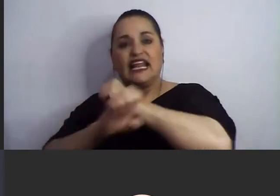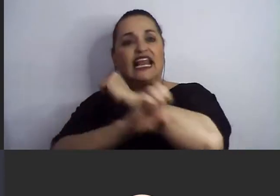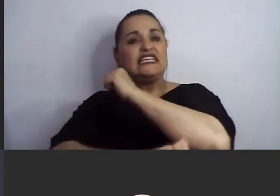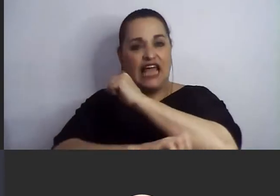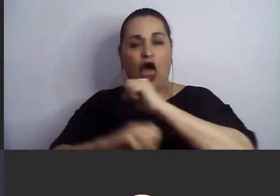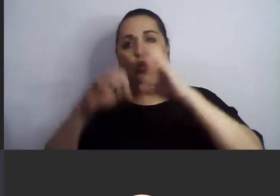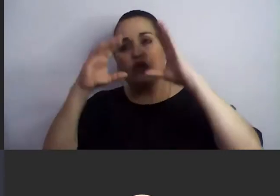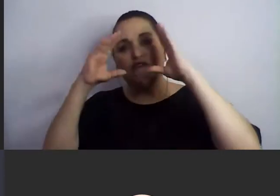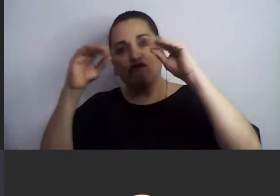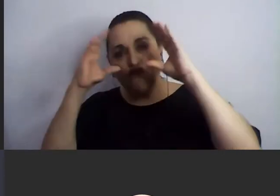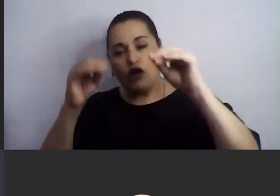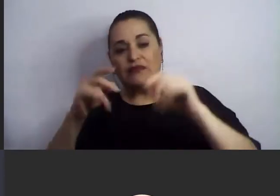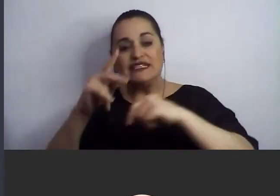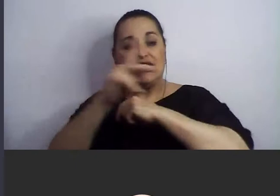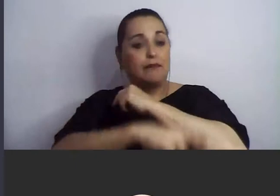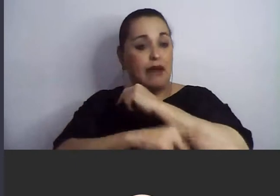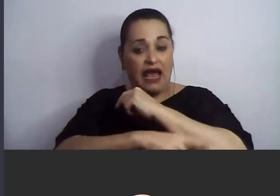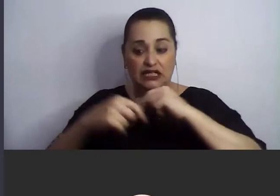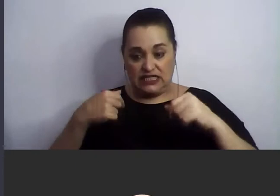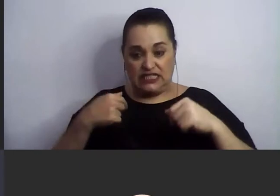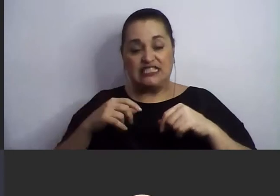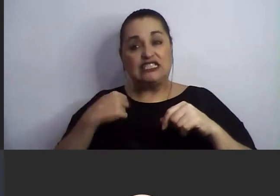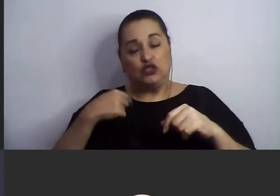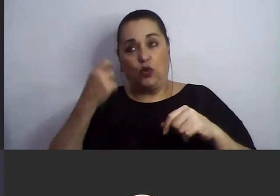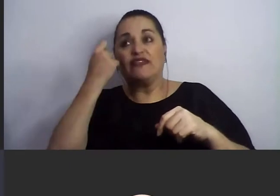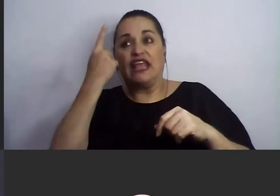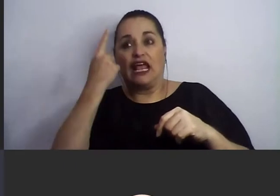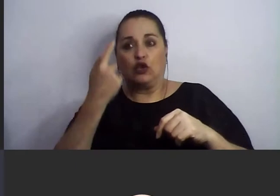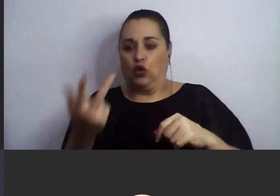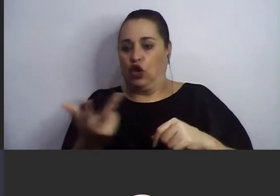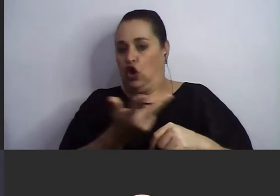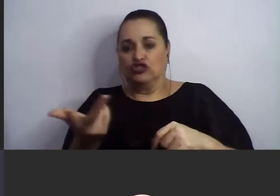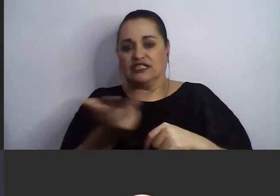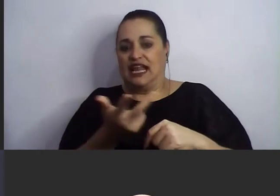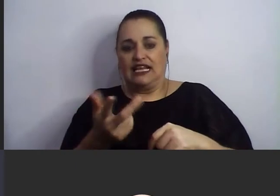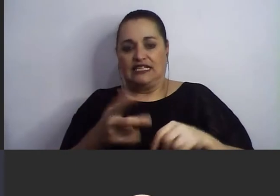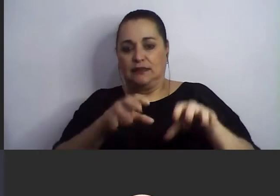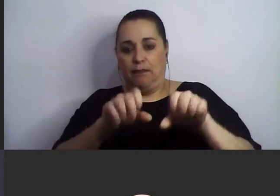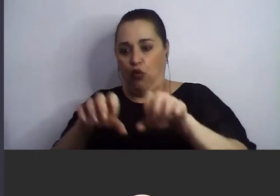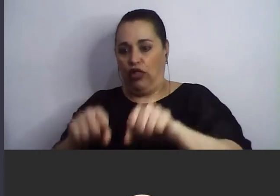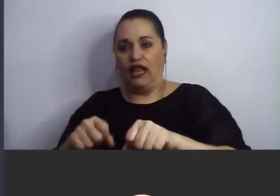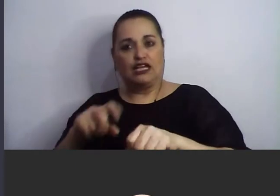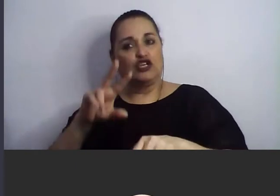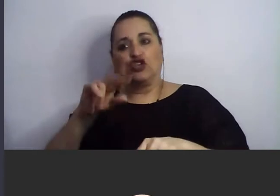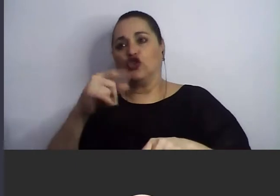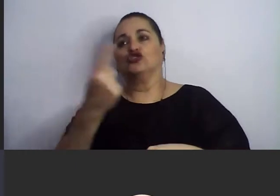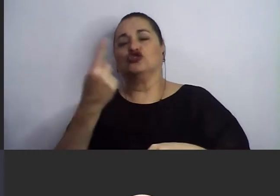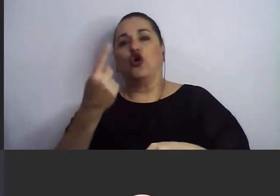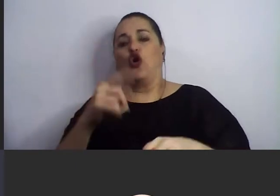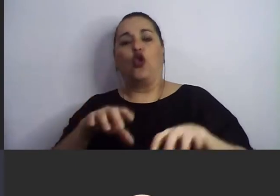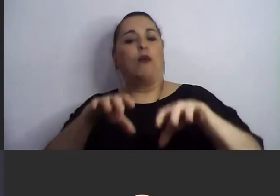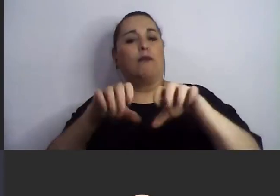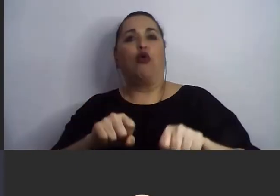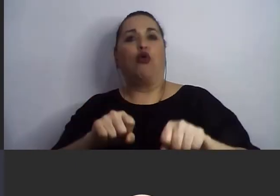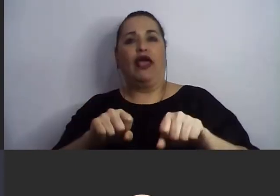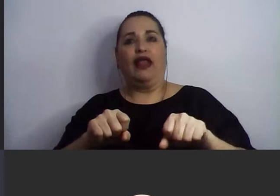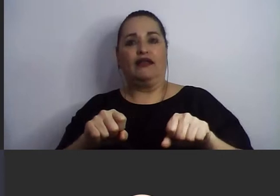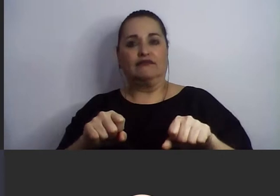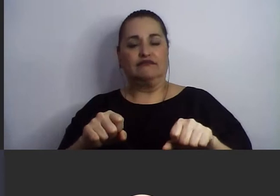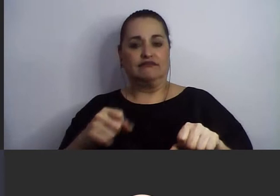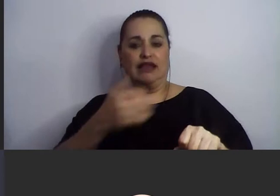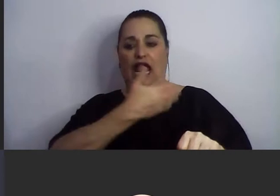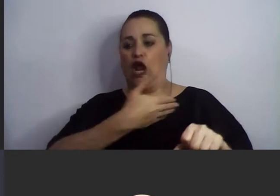país que según entendimiento nuestro tiene que ser de los tres poderes no únicamente del poder ejecutivo a pesar que la coordinación esté dentro